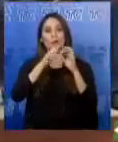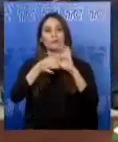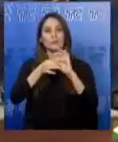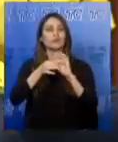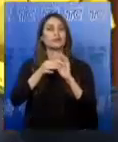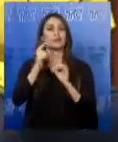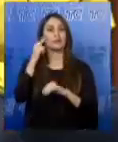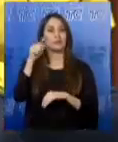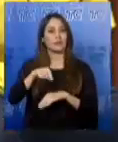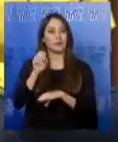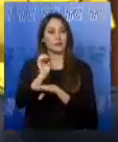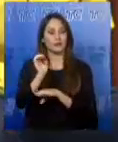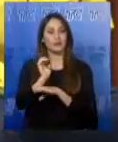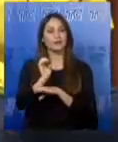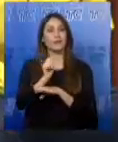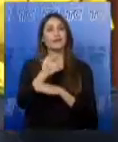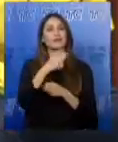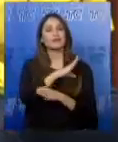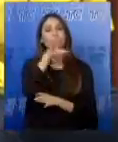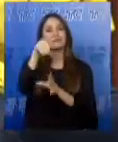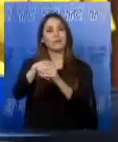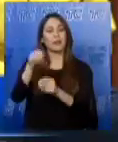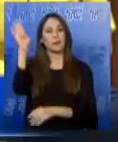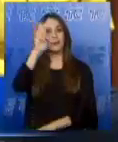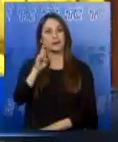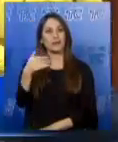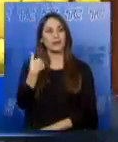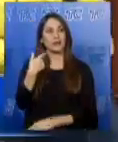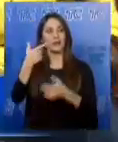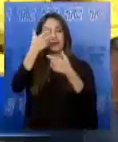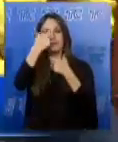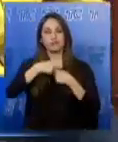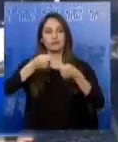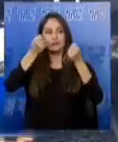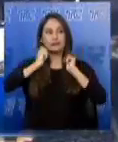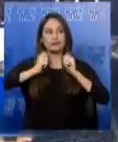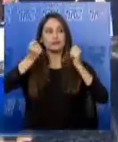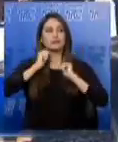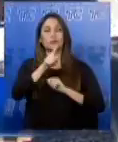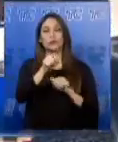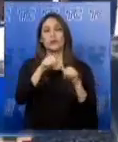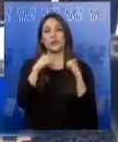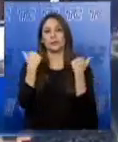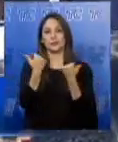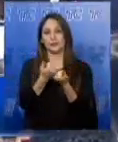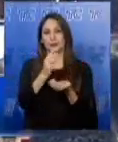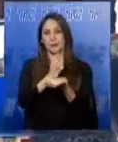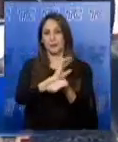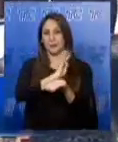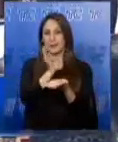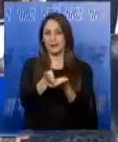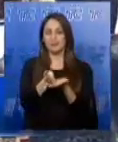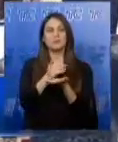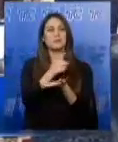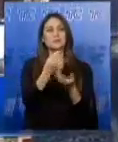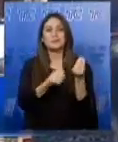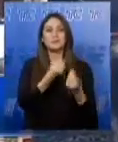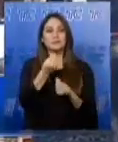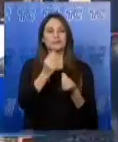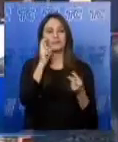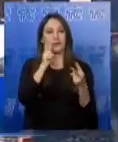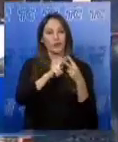defendió los colores del país en las Olimpiadas de Río de Janeiro este año, recibió una condecoración por parte de la Asamblea Nacional. Posteriormente, también fue condecorado el